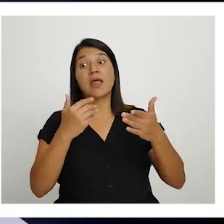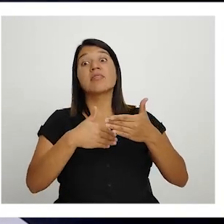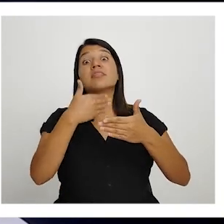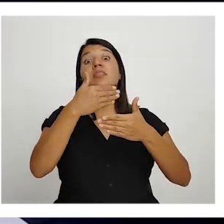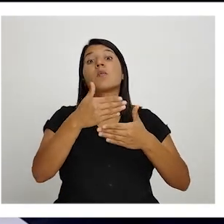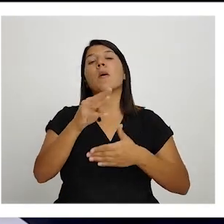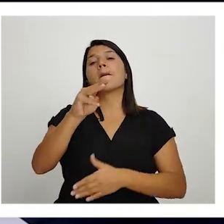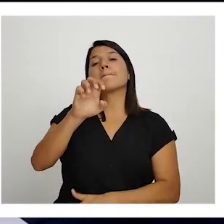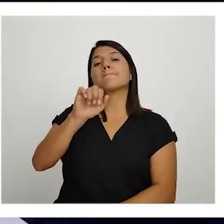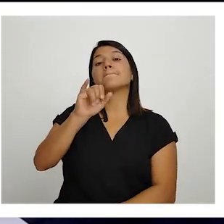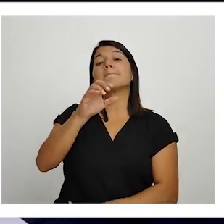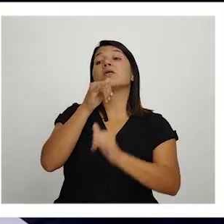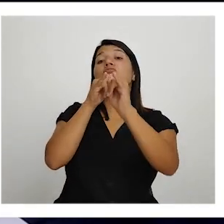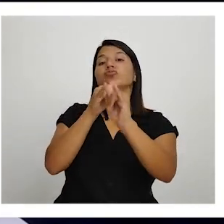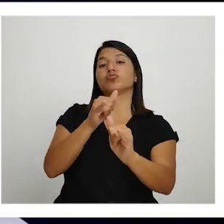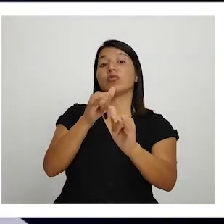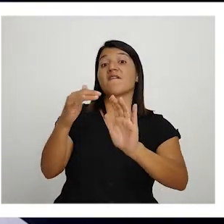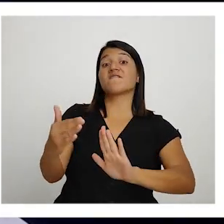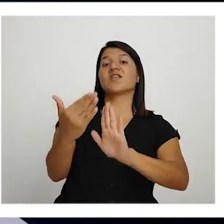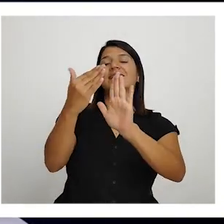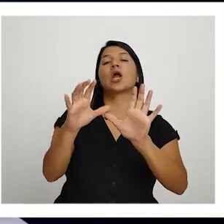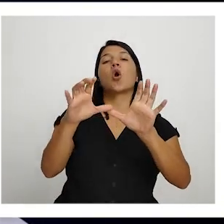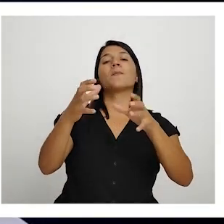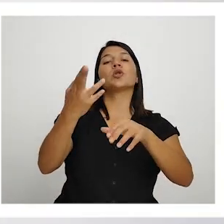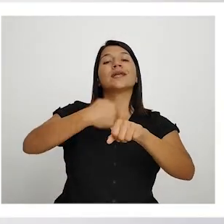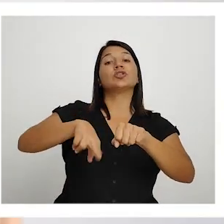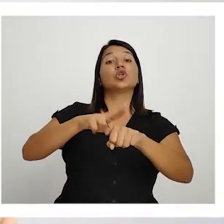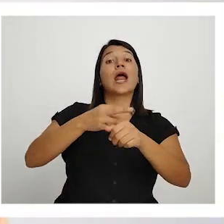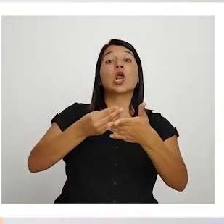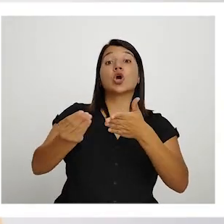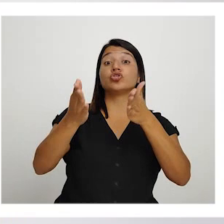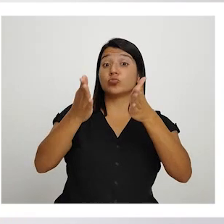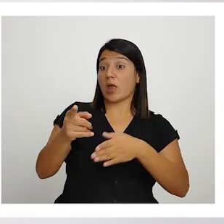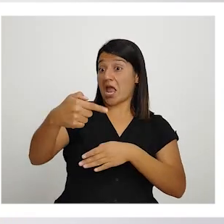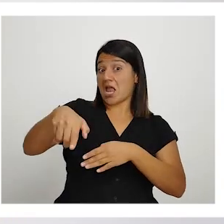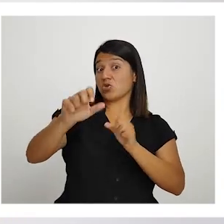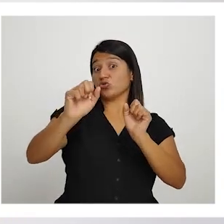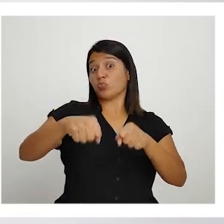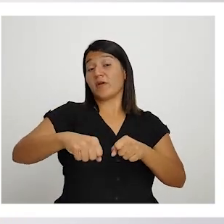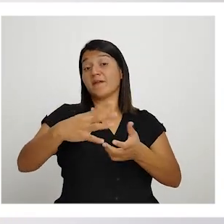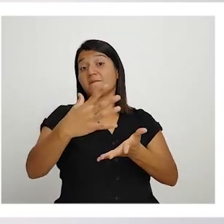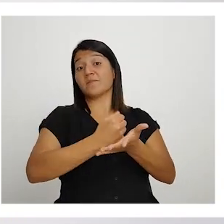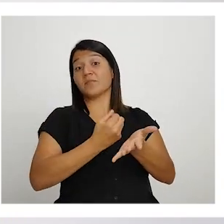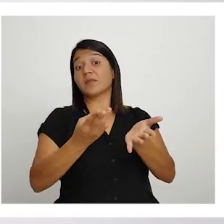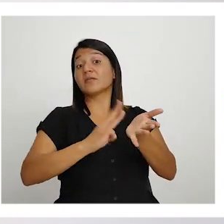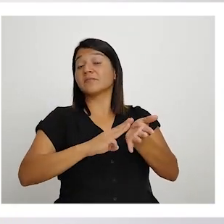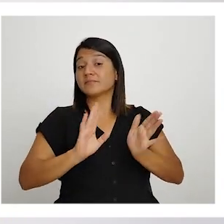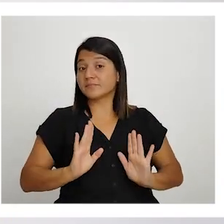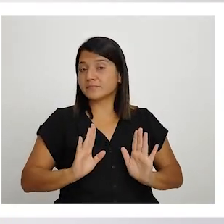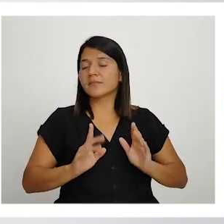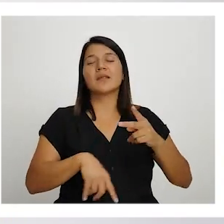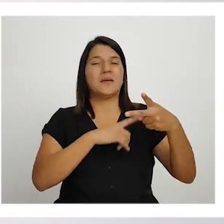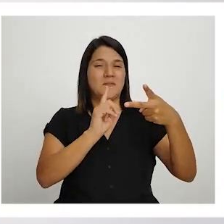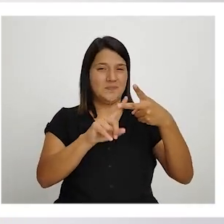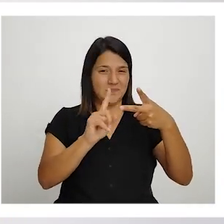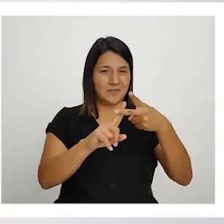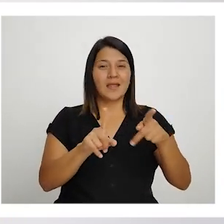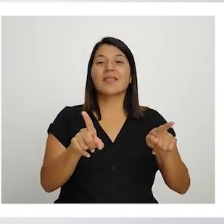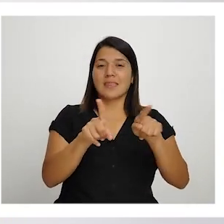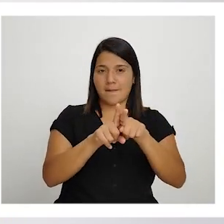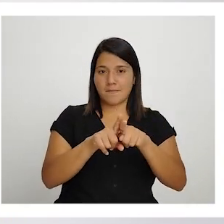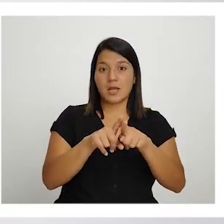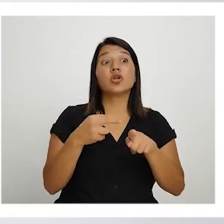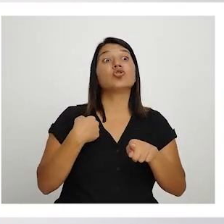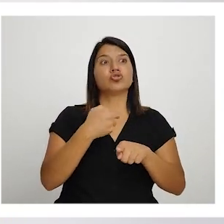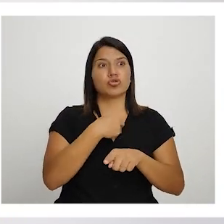del MEIC ante la Comisión Nacional del Consumidor, donde se exponen a sanciones económicas. Y el otro momento donde lo hicimos, que nos tiramos a la calle